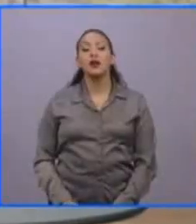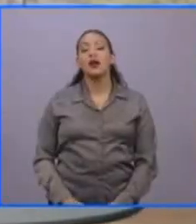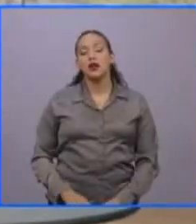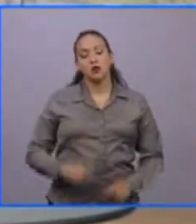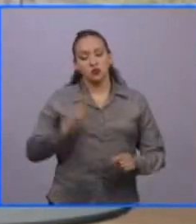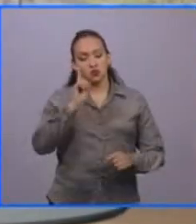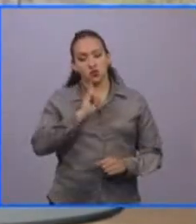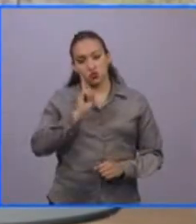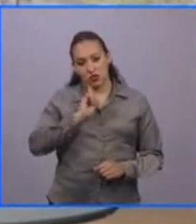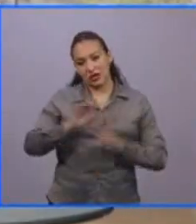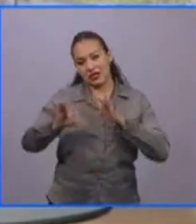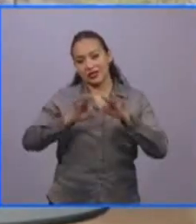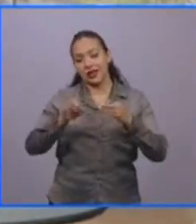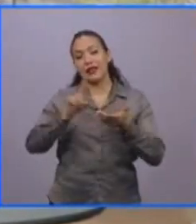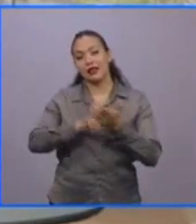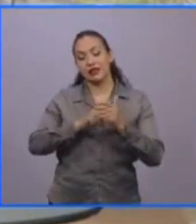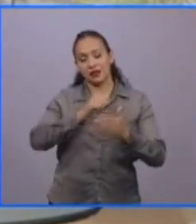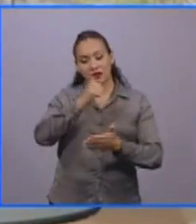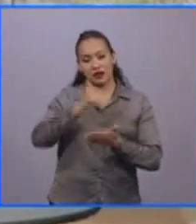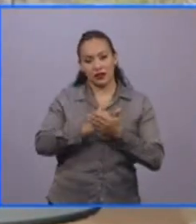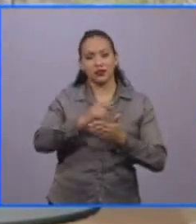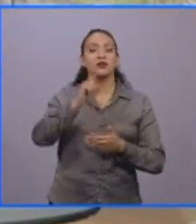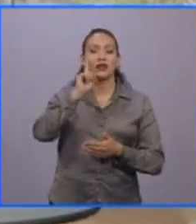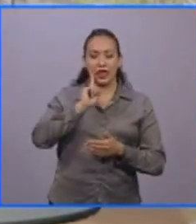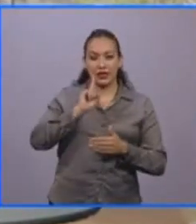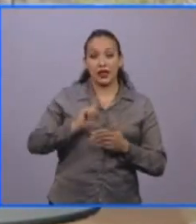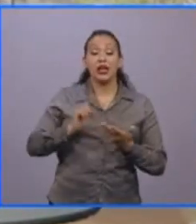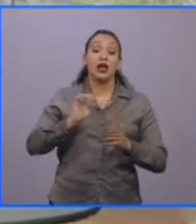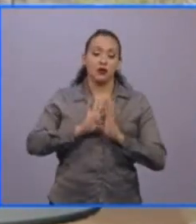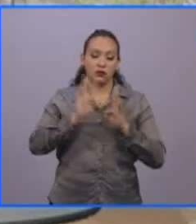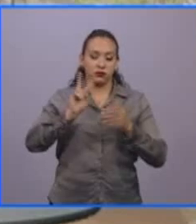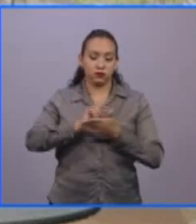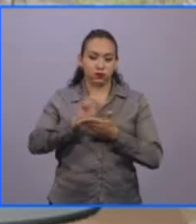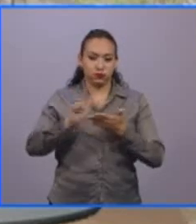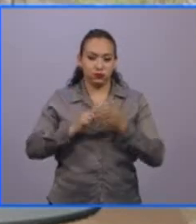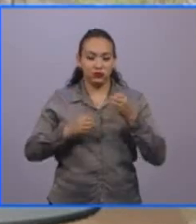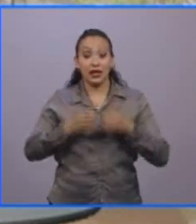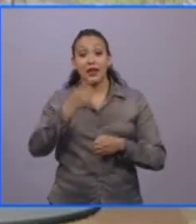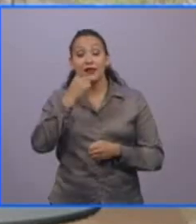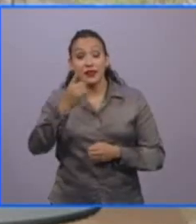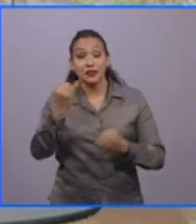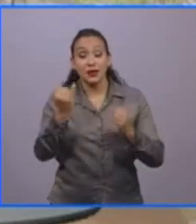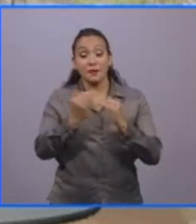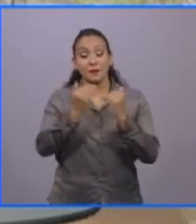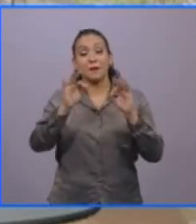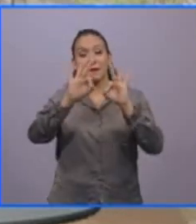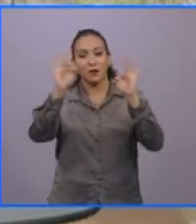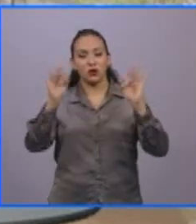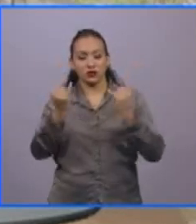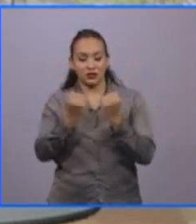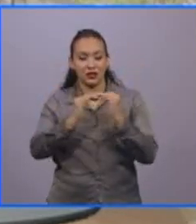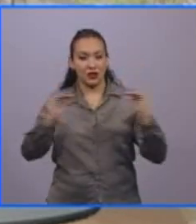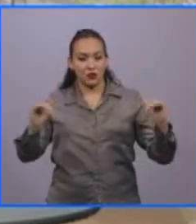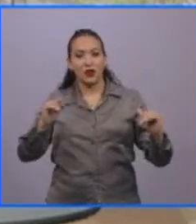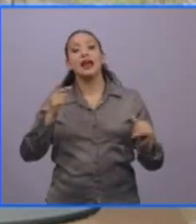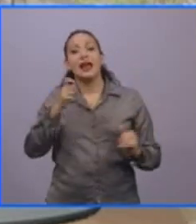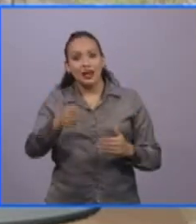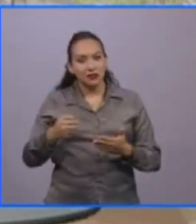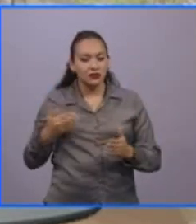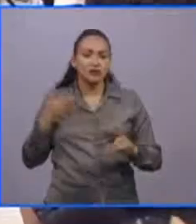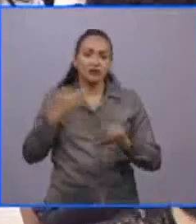Consejeras electorales de la Ciudad de México coincidieron en que la paridad tiene una construcción histórica impulsada por y para